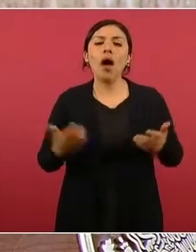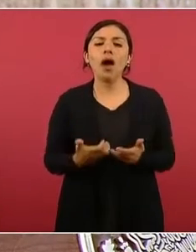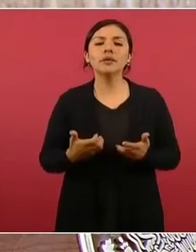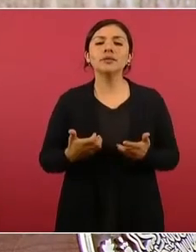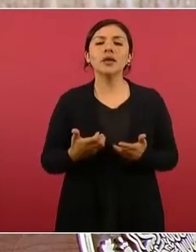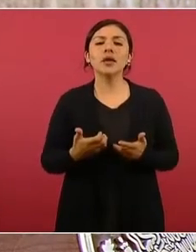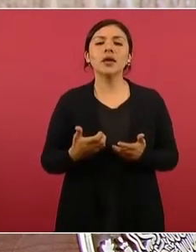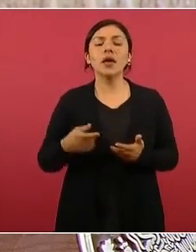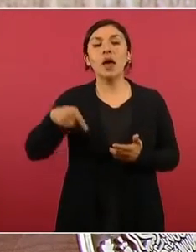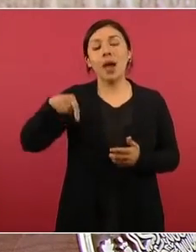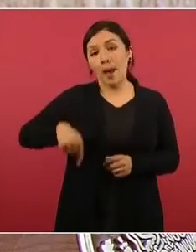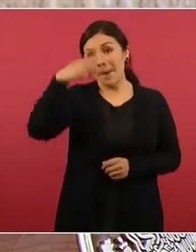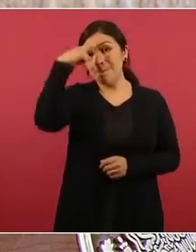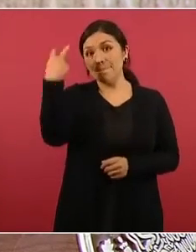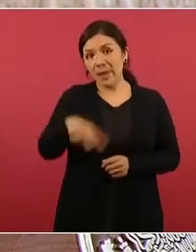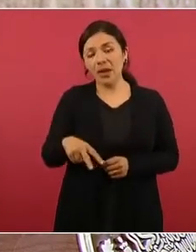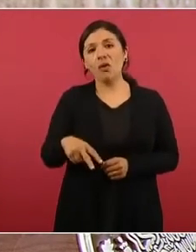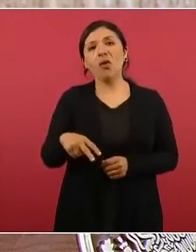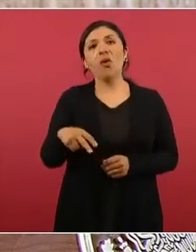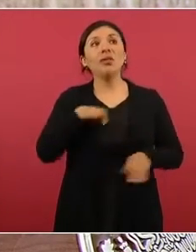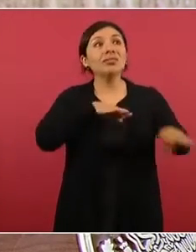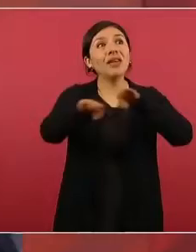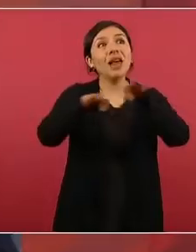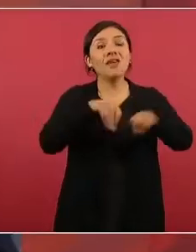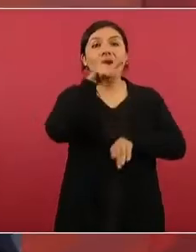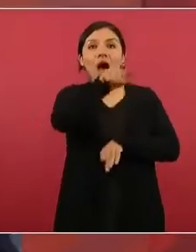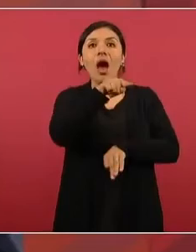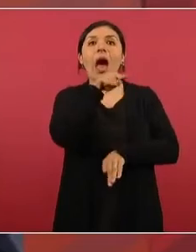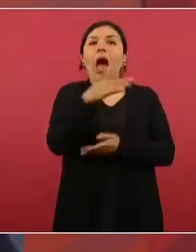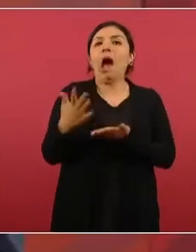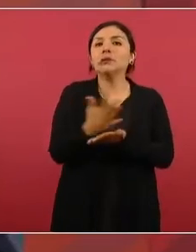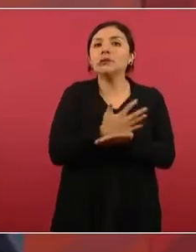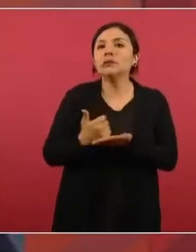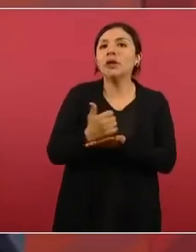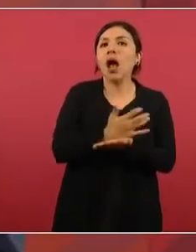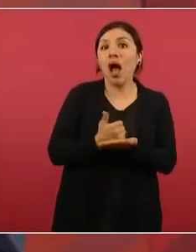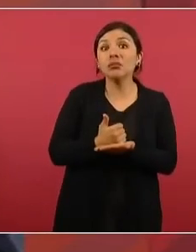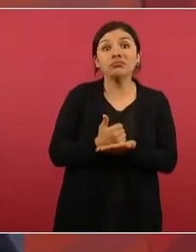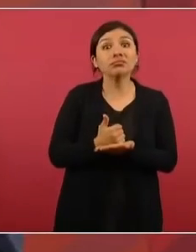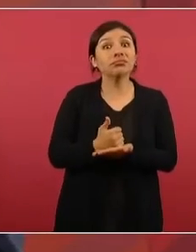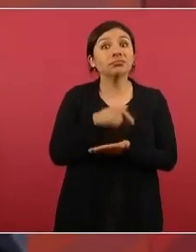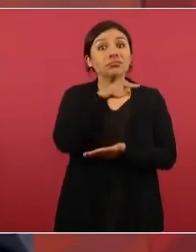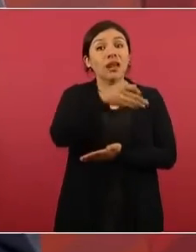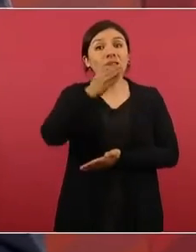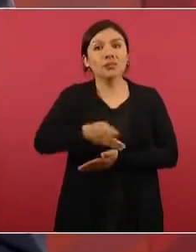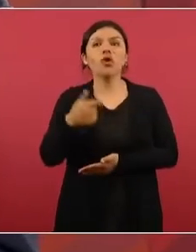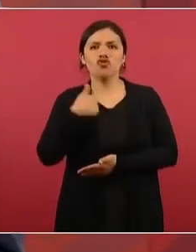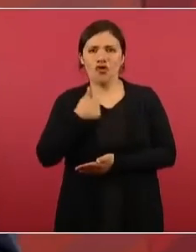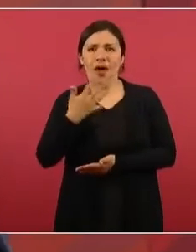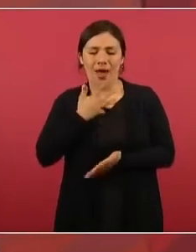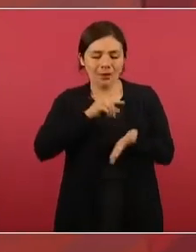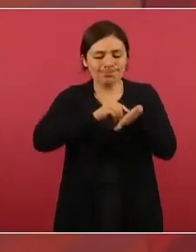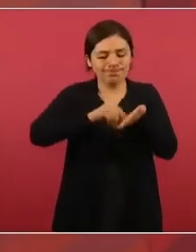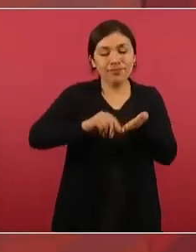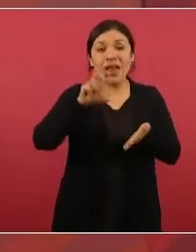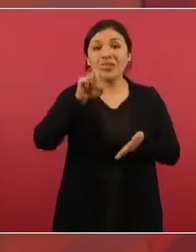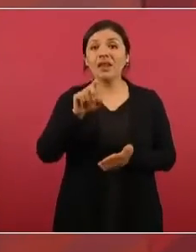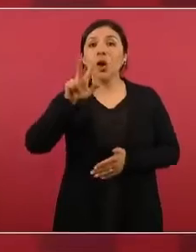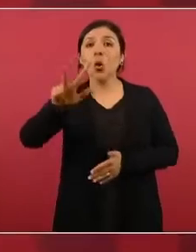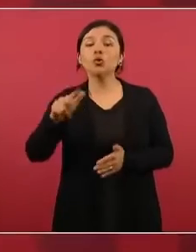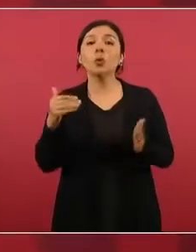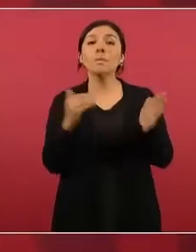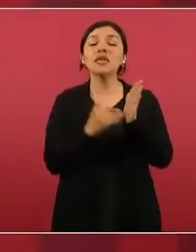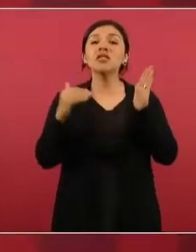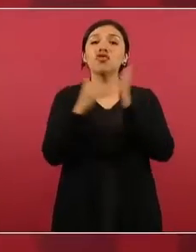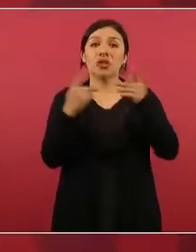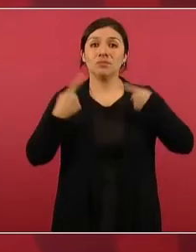de la comunidad mexicana en Estados Unidos. Y yo llevaba el dato de 38 millones de mexicanos